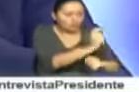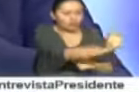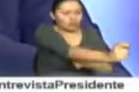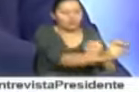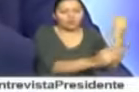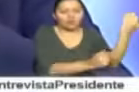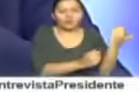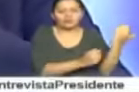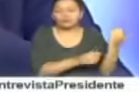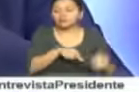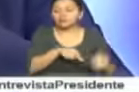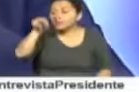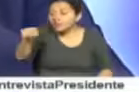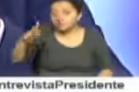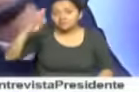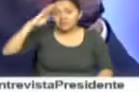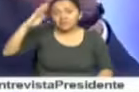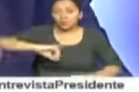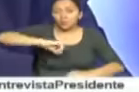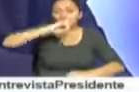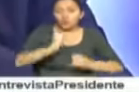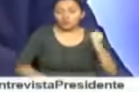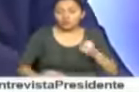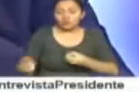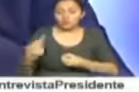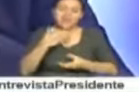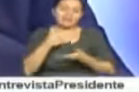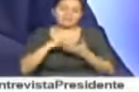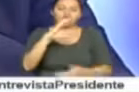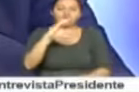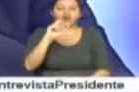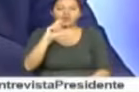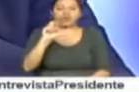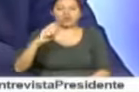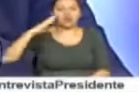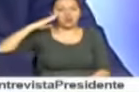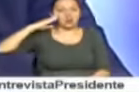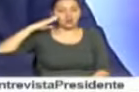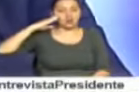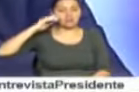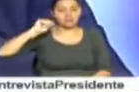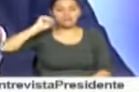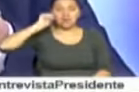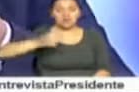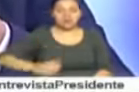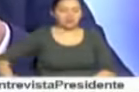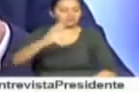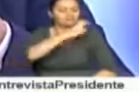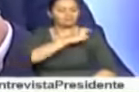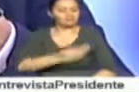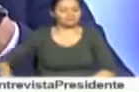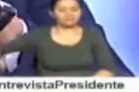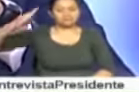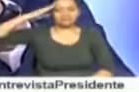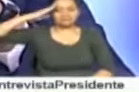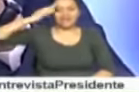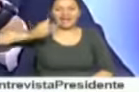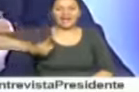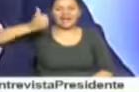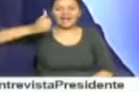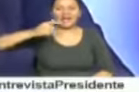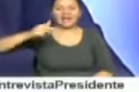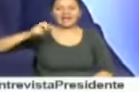sueldo? ¿Sabe lo que eso significa? Que a un coronel o haciendo a general, al día siguiente, un día general, renuncia y toda la vida